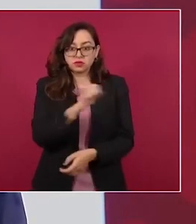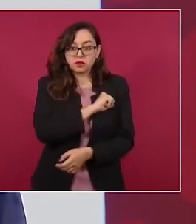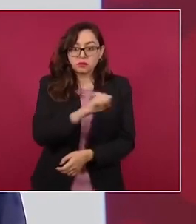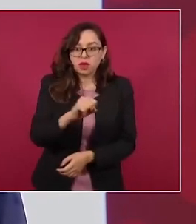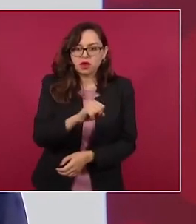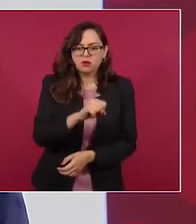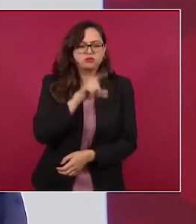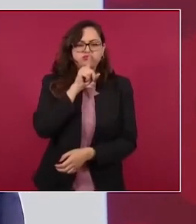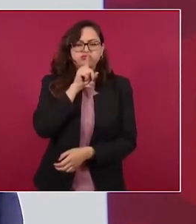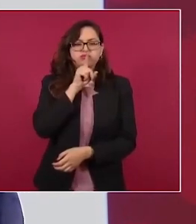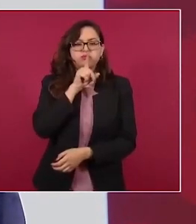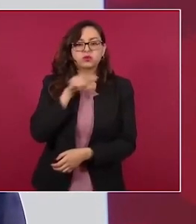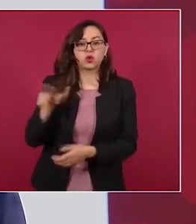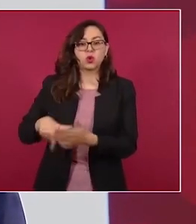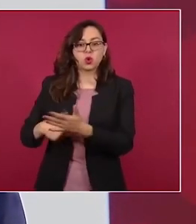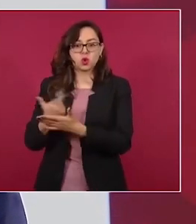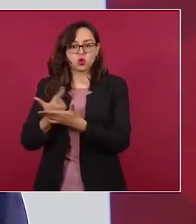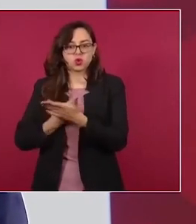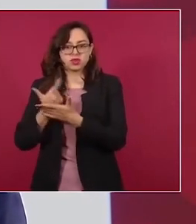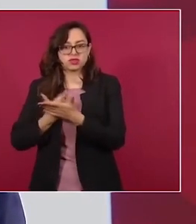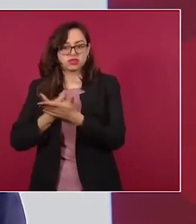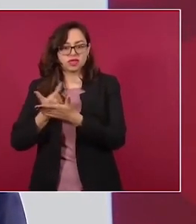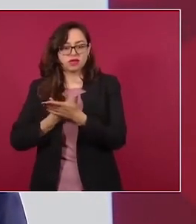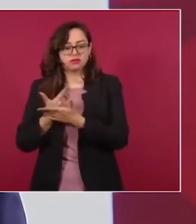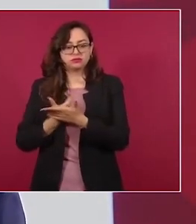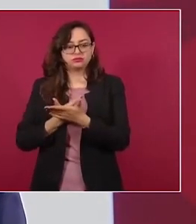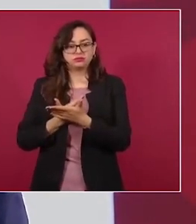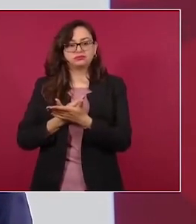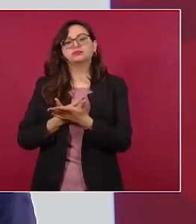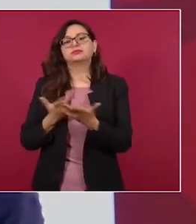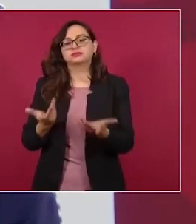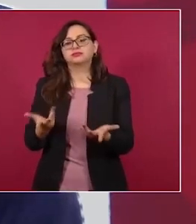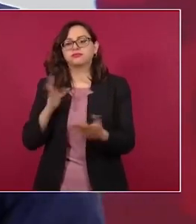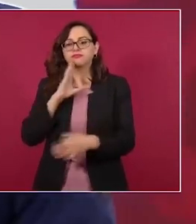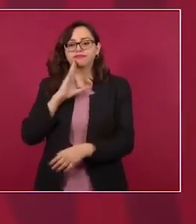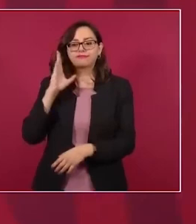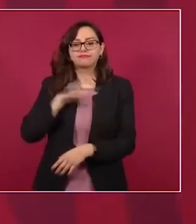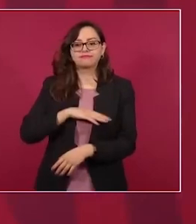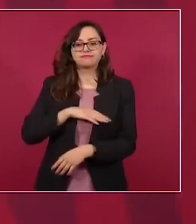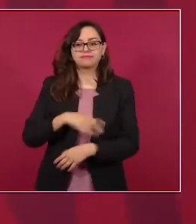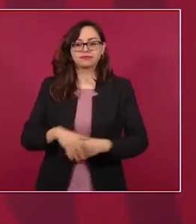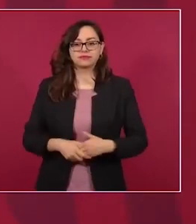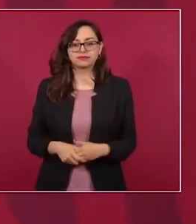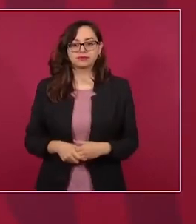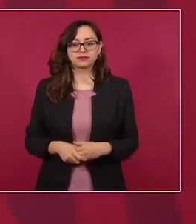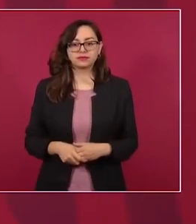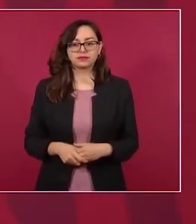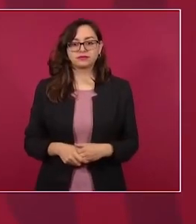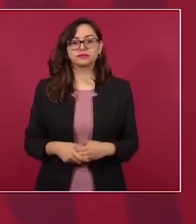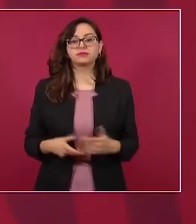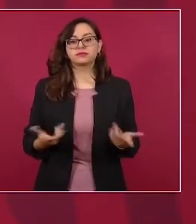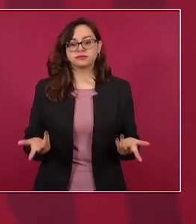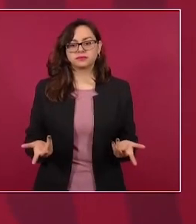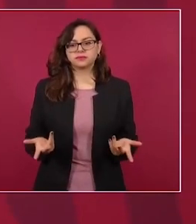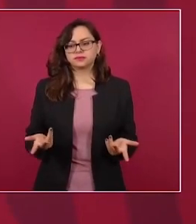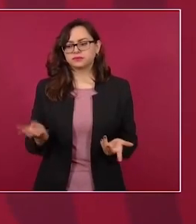sus contadores les llevaban sus ingresos. Entonces se les